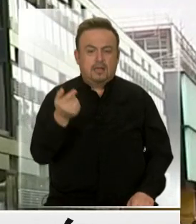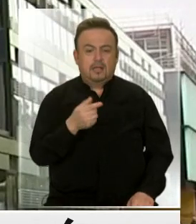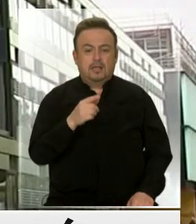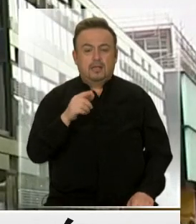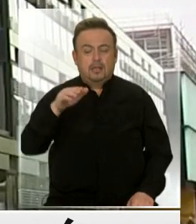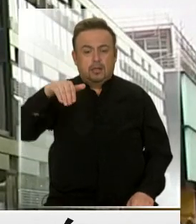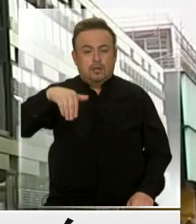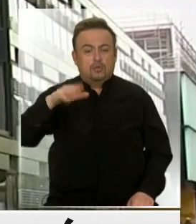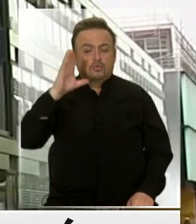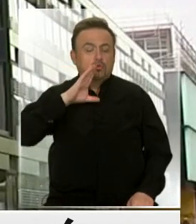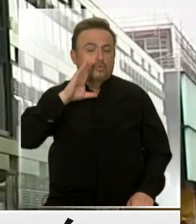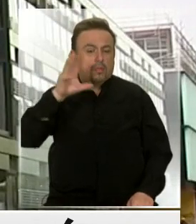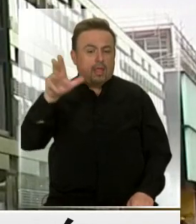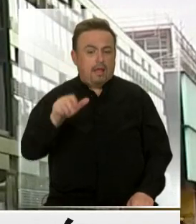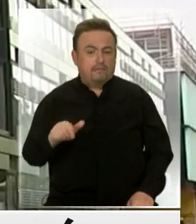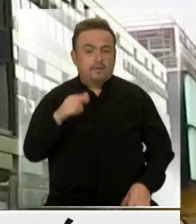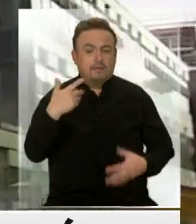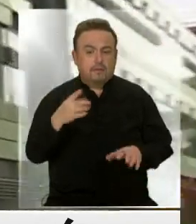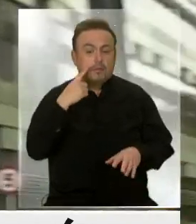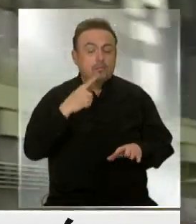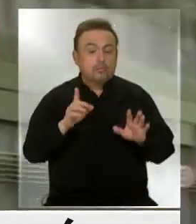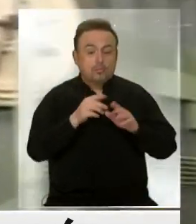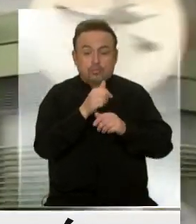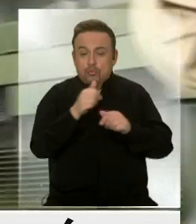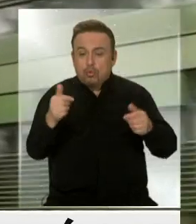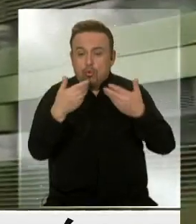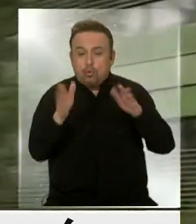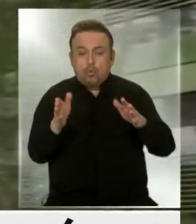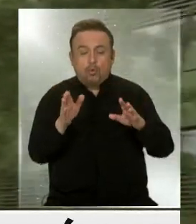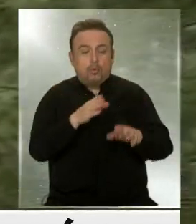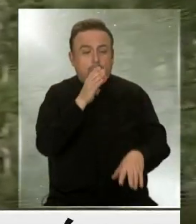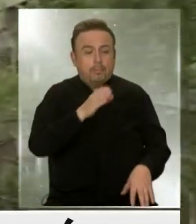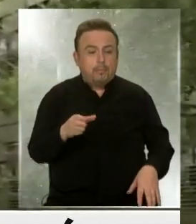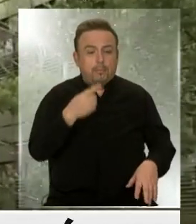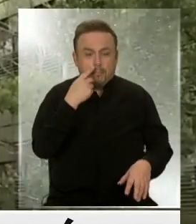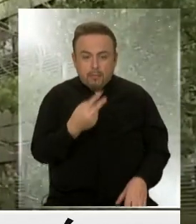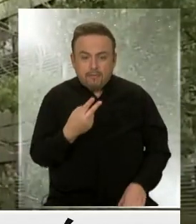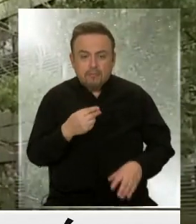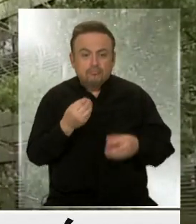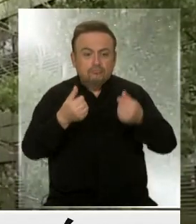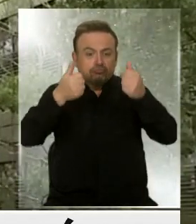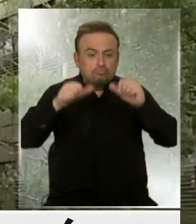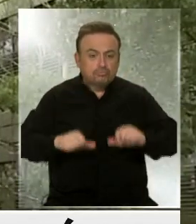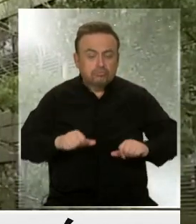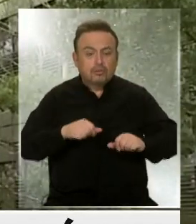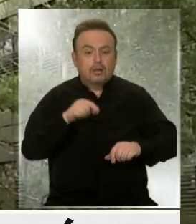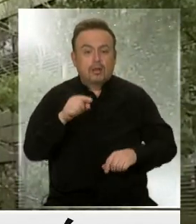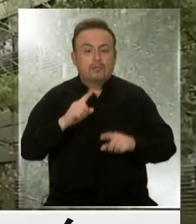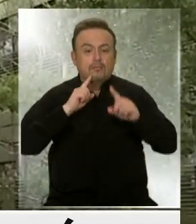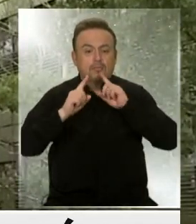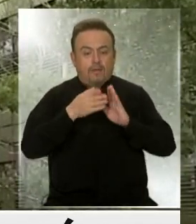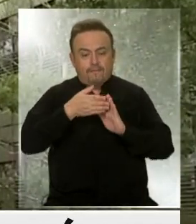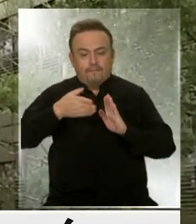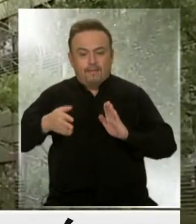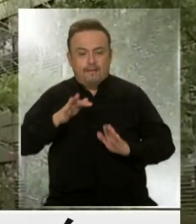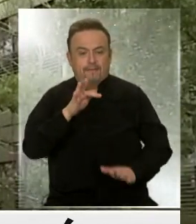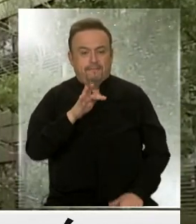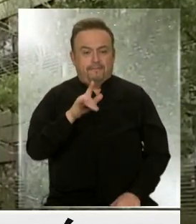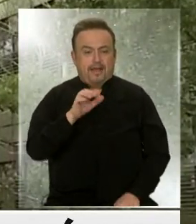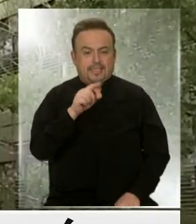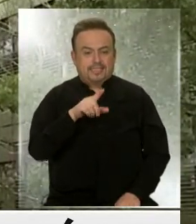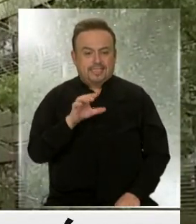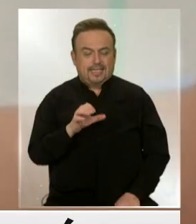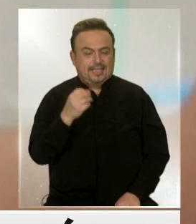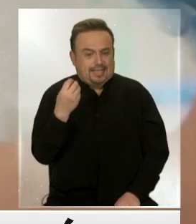Sudáfrica, en varios países, para tener todo tipo de pacientes que estén siendo sometidos a esta vacuna.